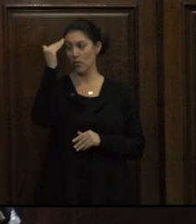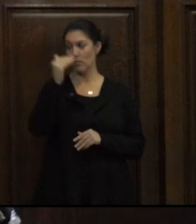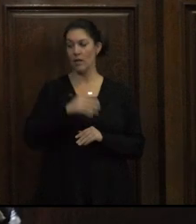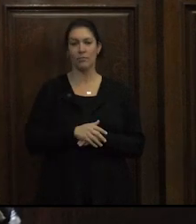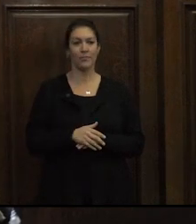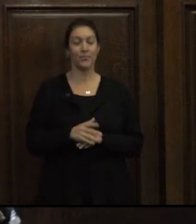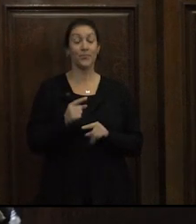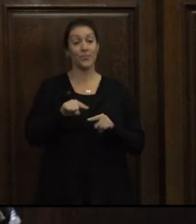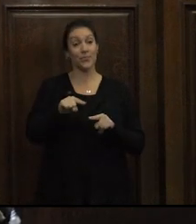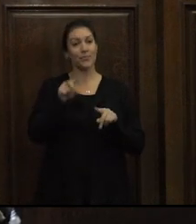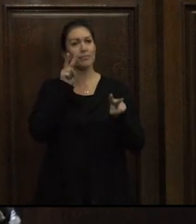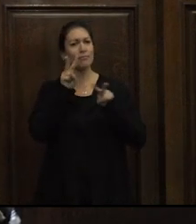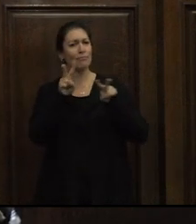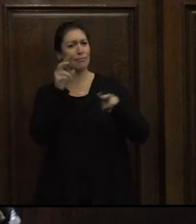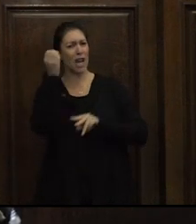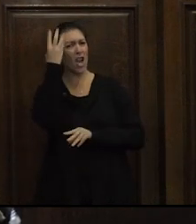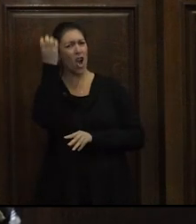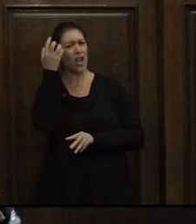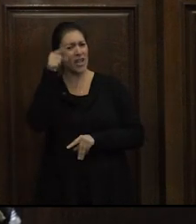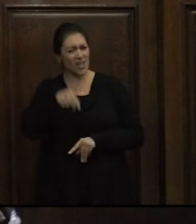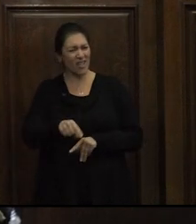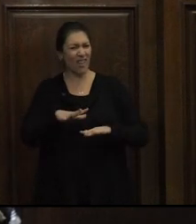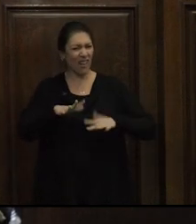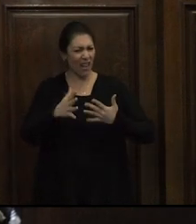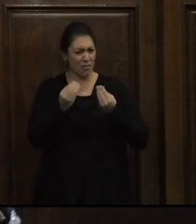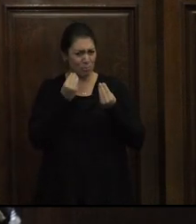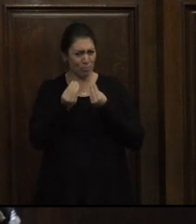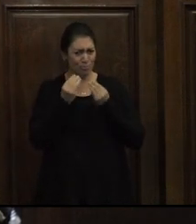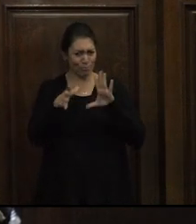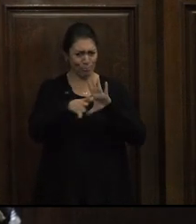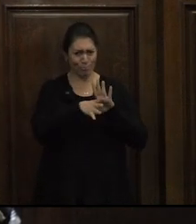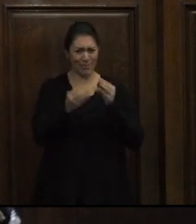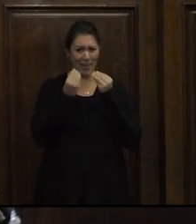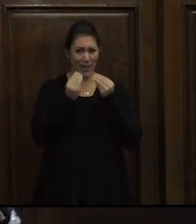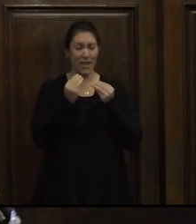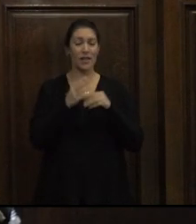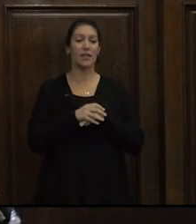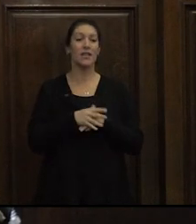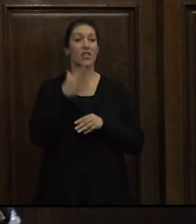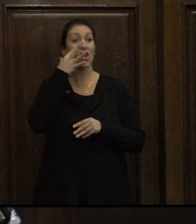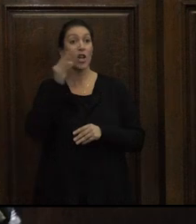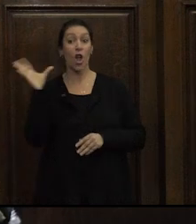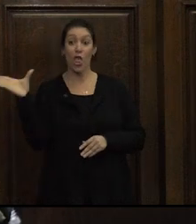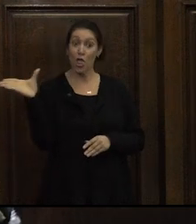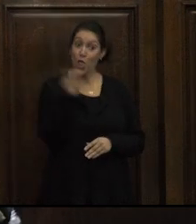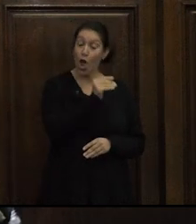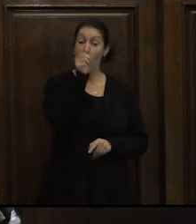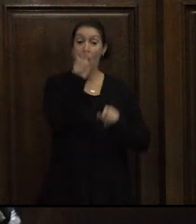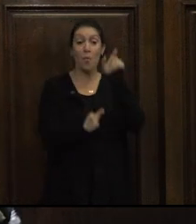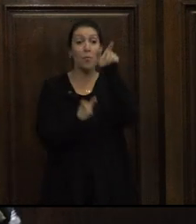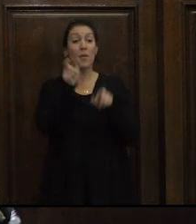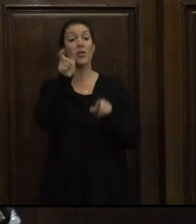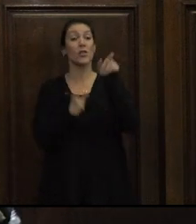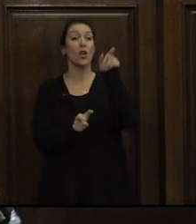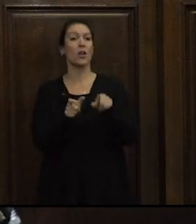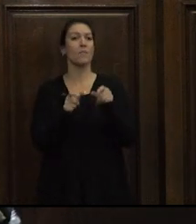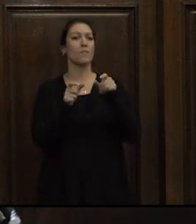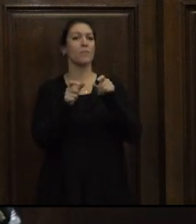tiene que ver con este congreso? En realidad, yo creo que todos quienes